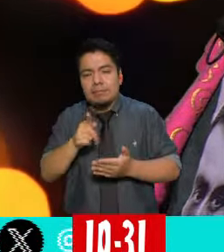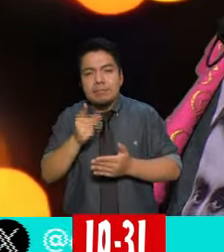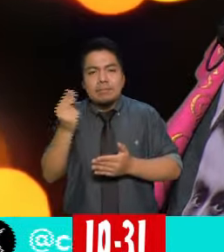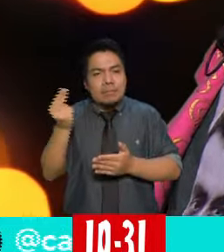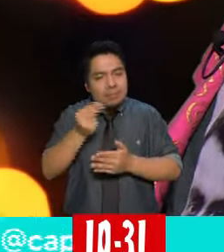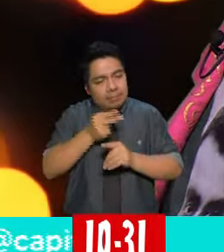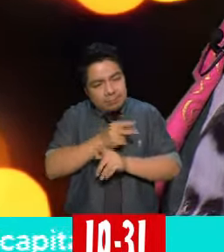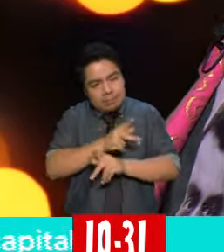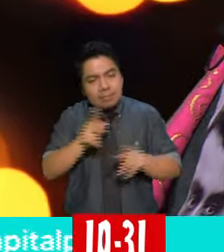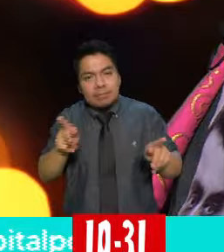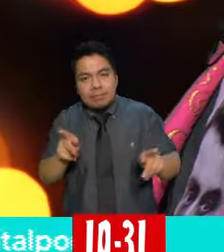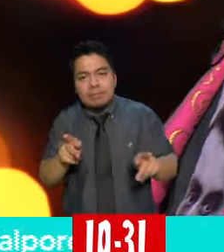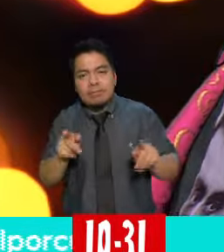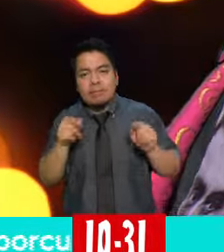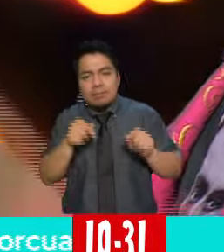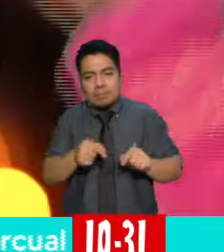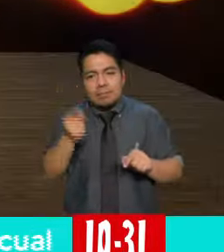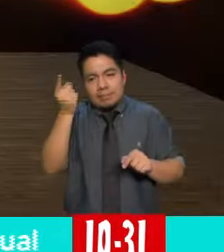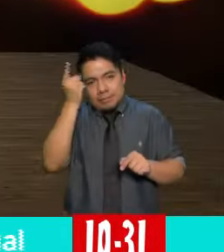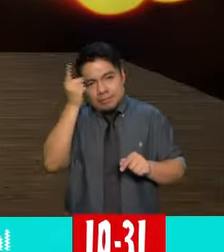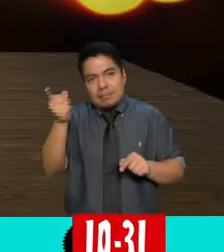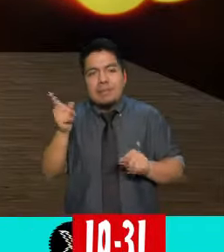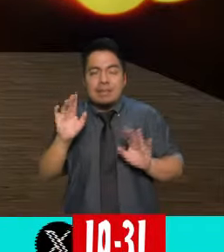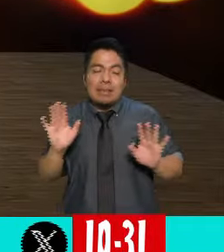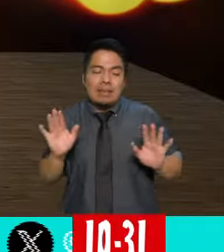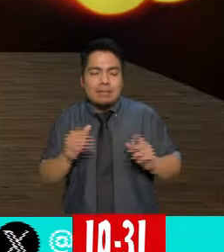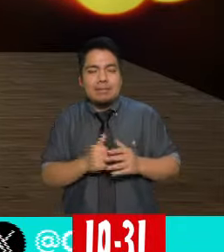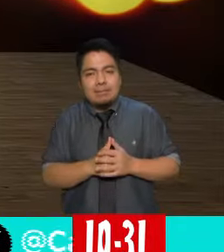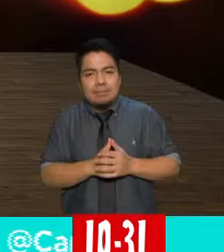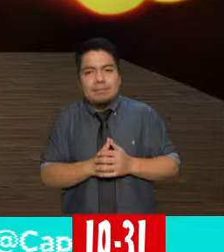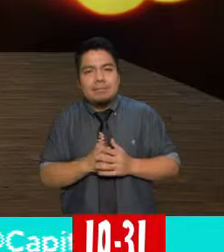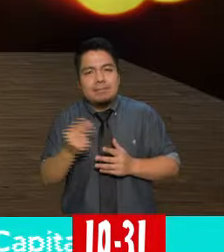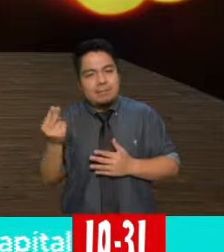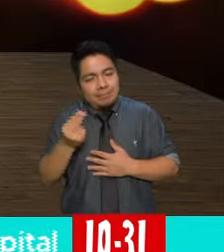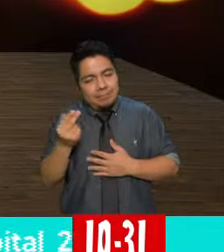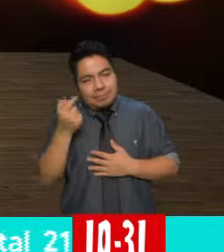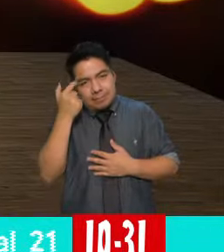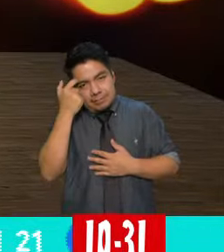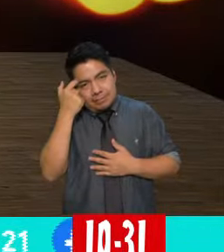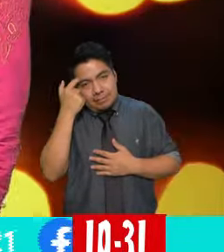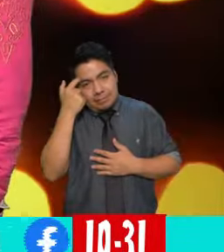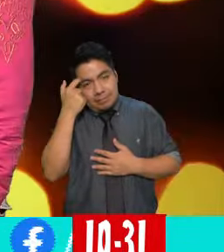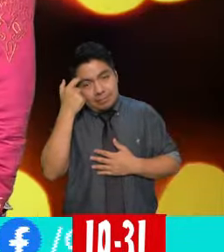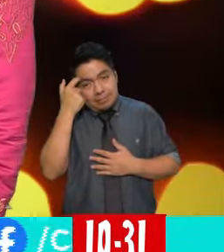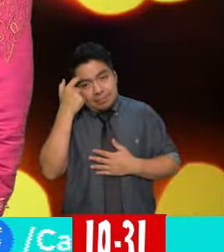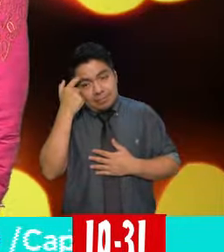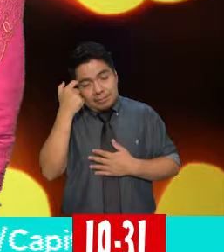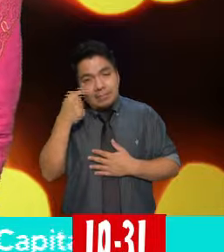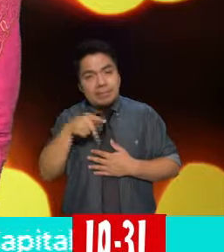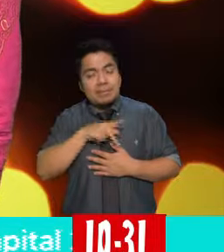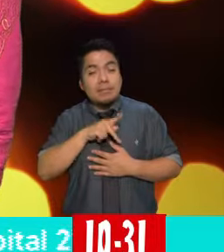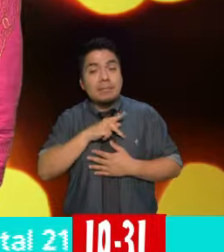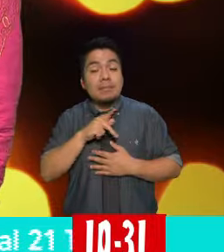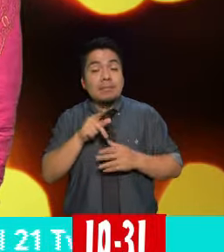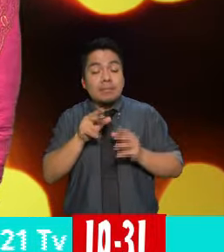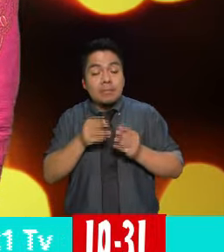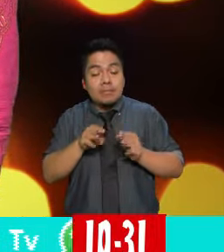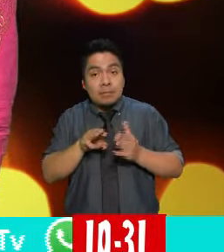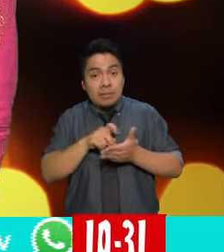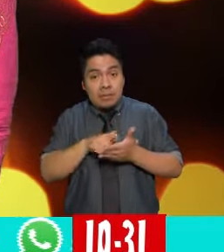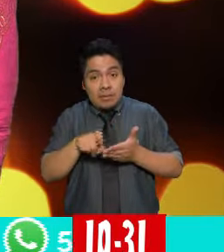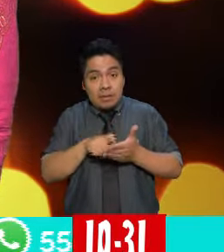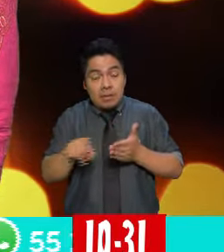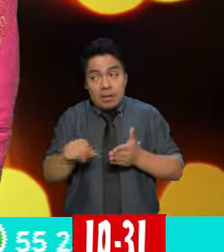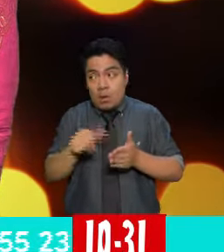que haya... Si eres el dueño de la plataforma. Sí. Claro, siempre y cuando se hace. Y para comprarme canciones, ahorita estoy trabajando con